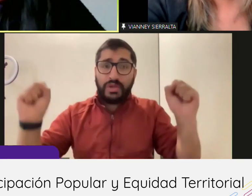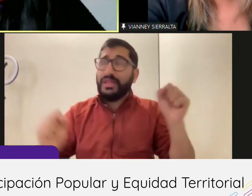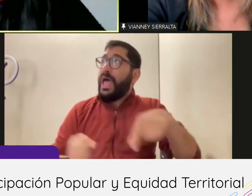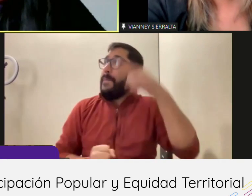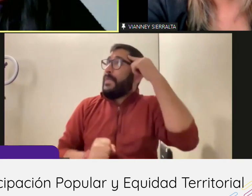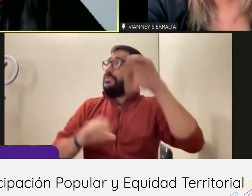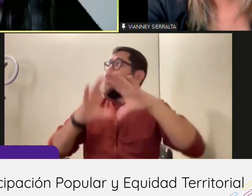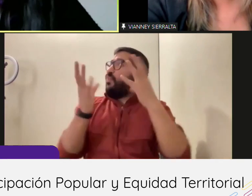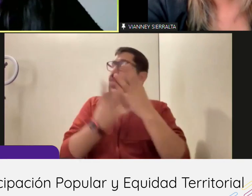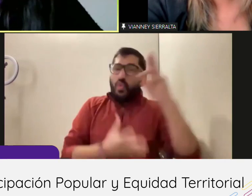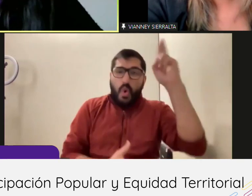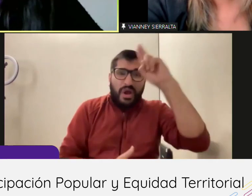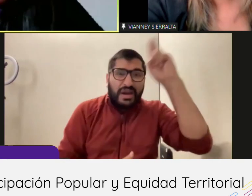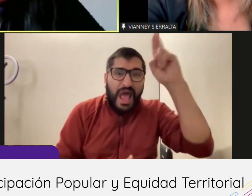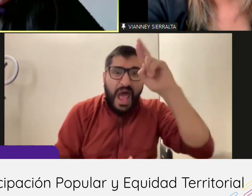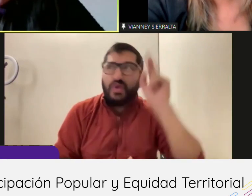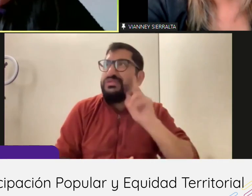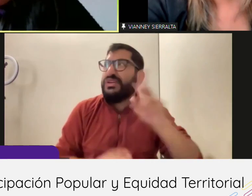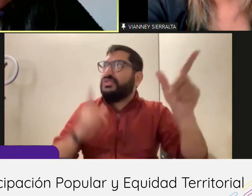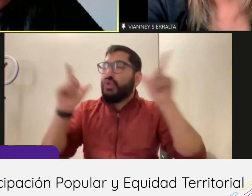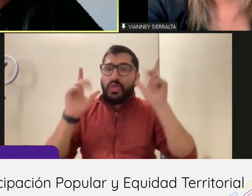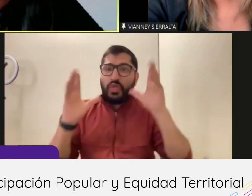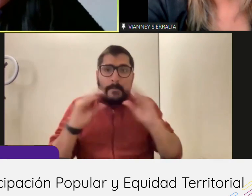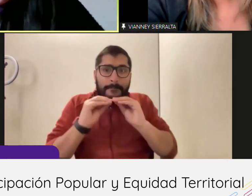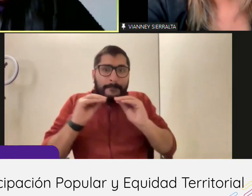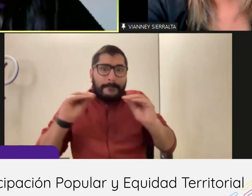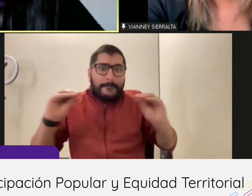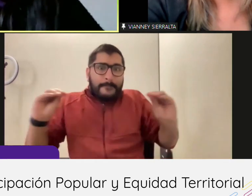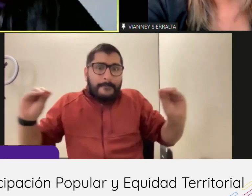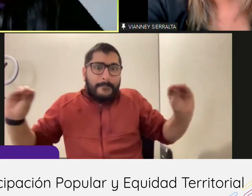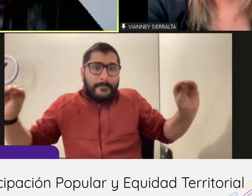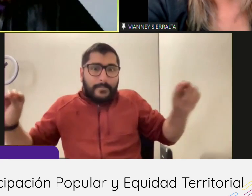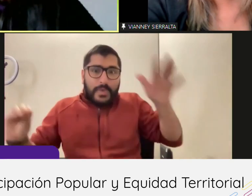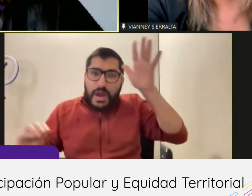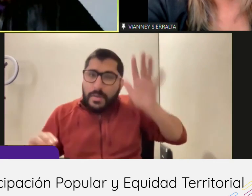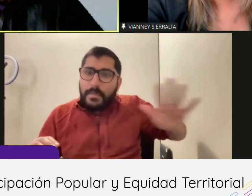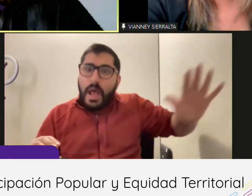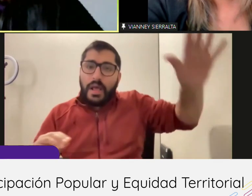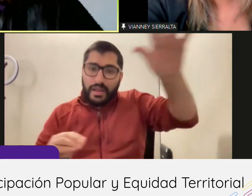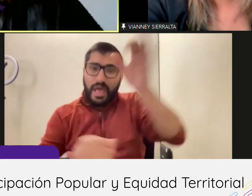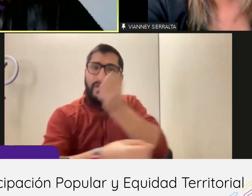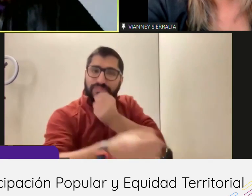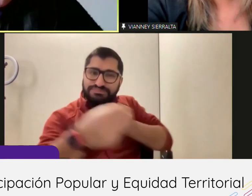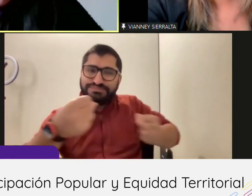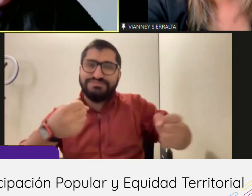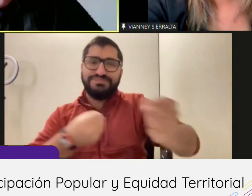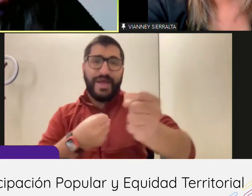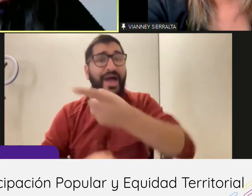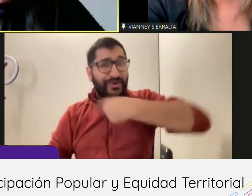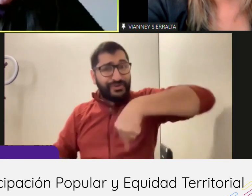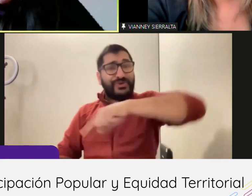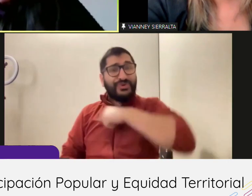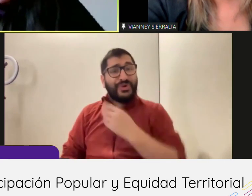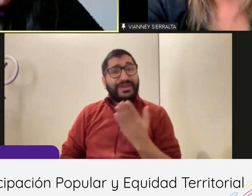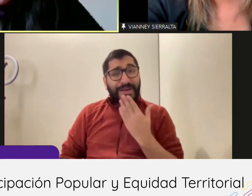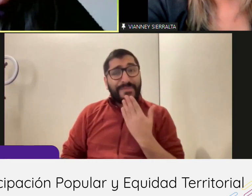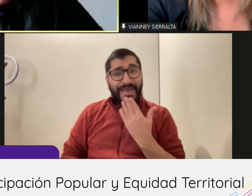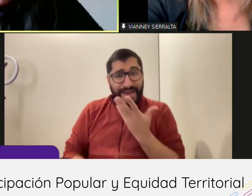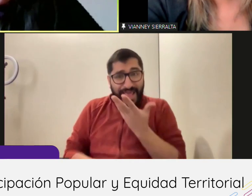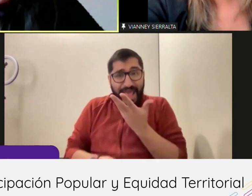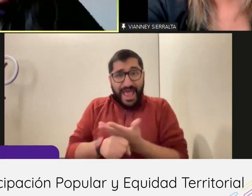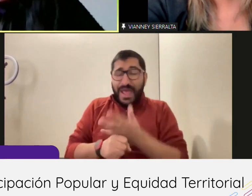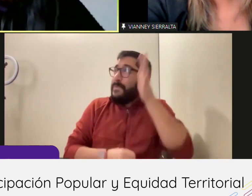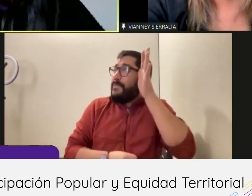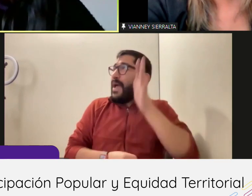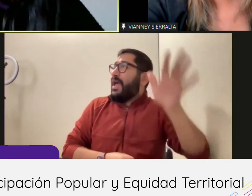sentirían ávidos de saber lo que pasa en el mundo. Se sentiría muy raro de que esté todo en silencio. Imagínense ustedes, hagan